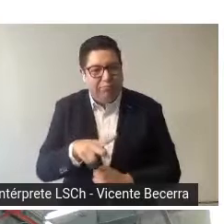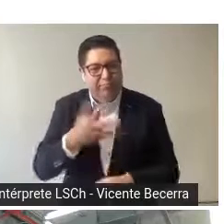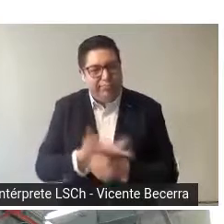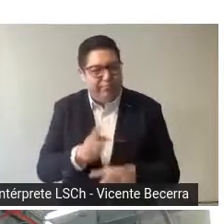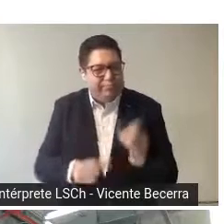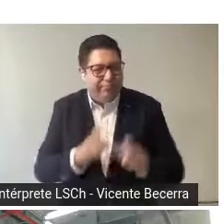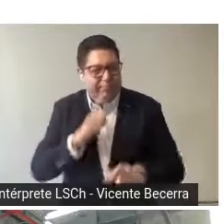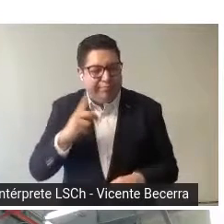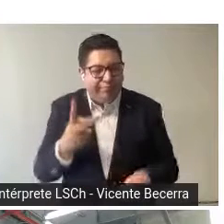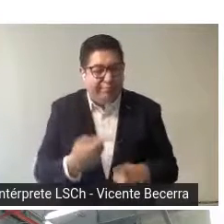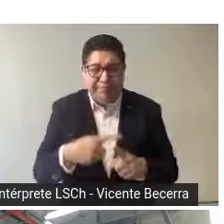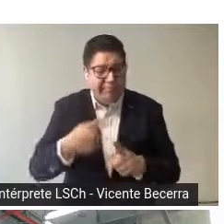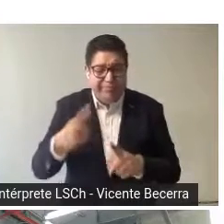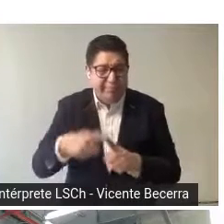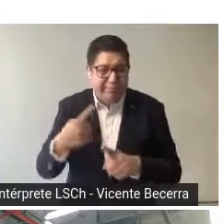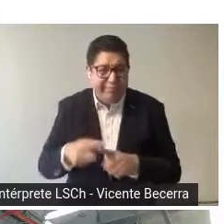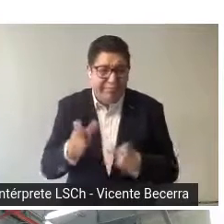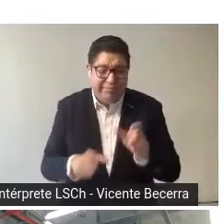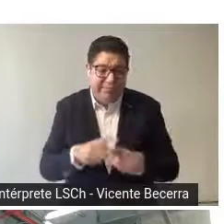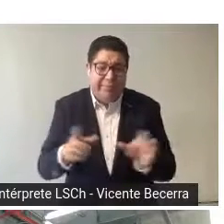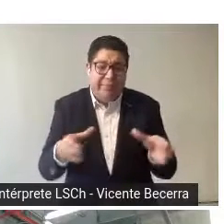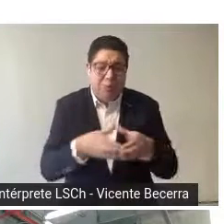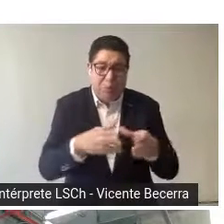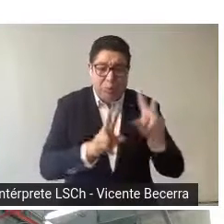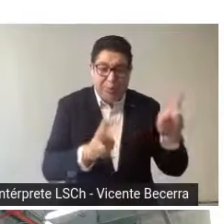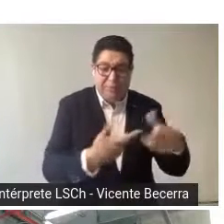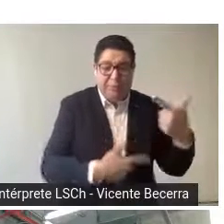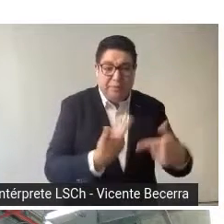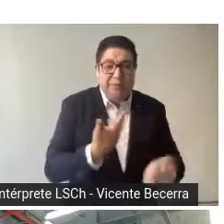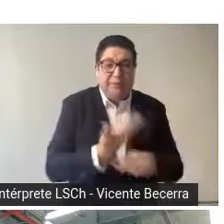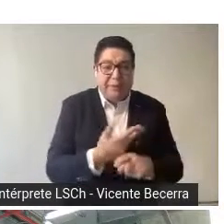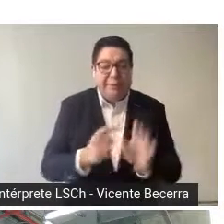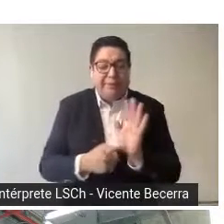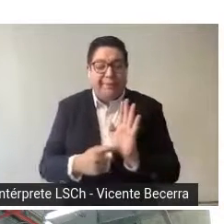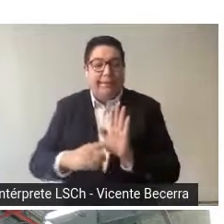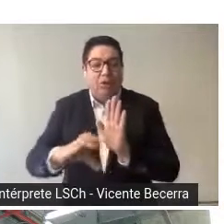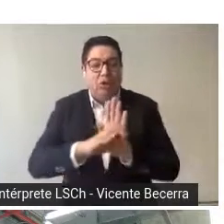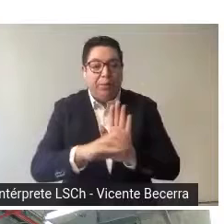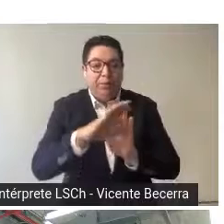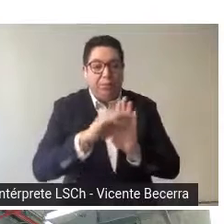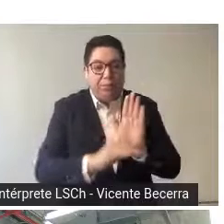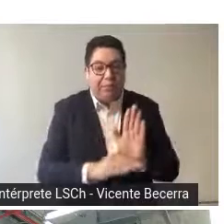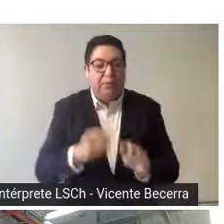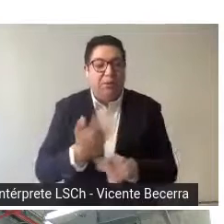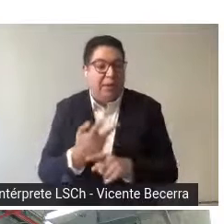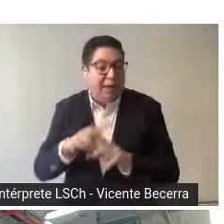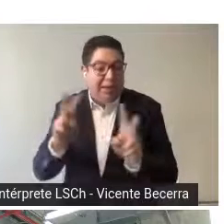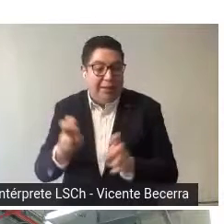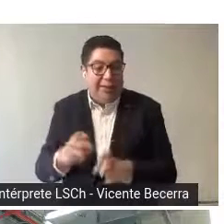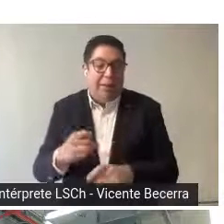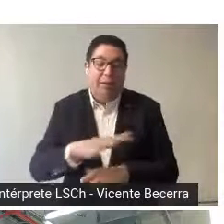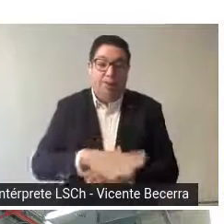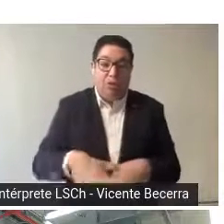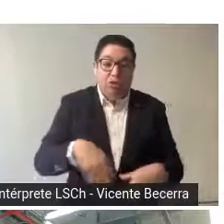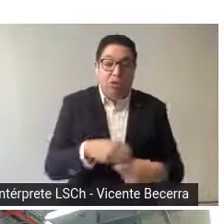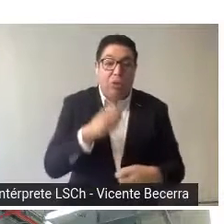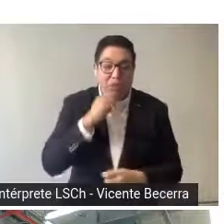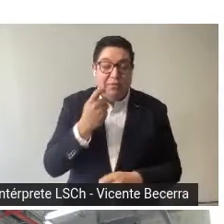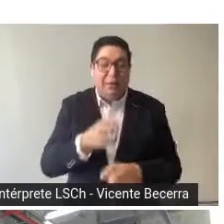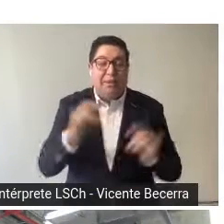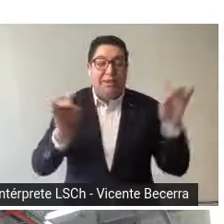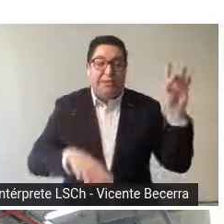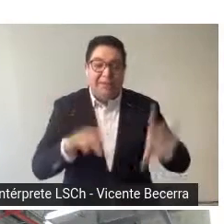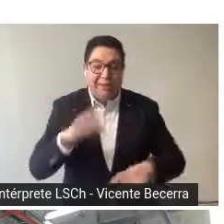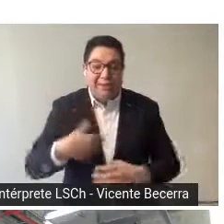relacionado diariamente con los partidos políticos, con los convencionales constituyentes. En consecuencia, ellos saben cómo